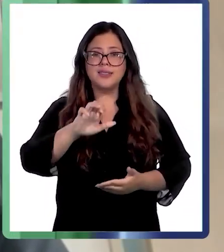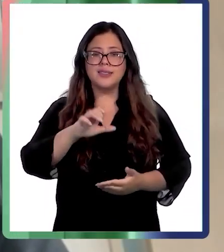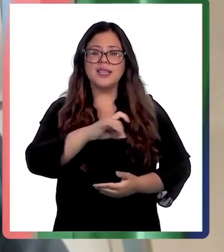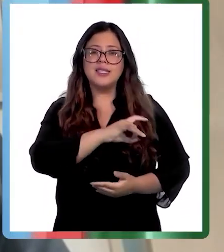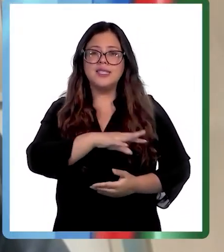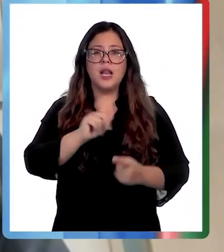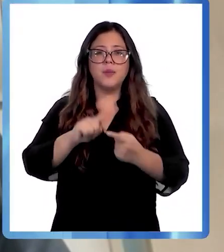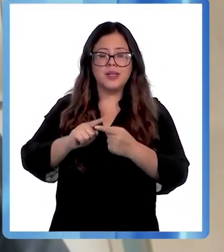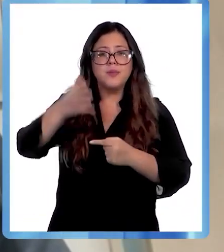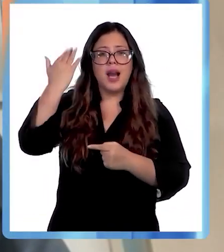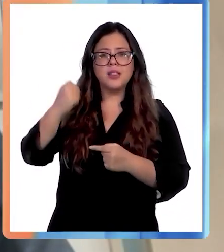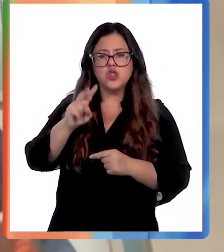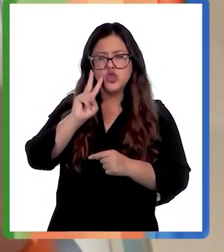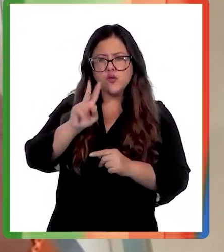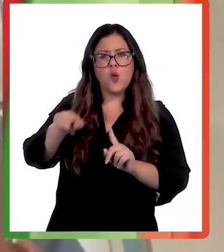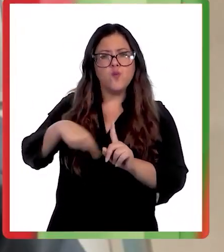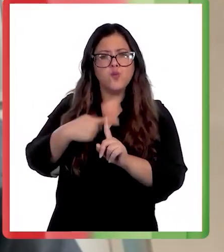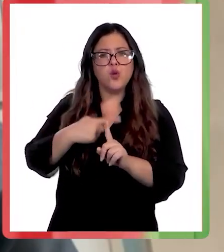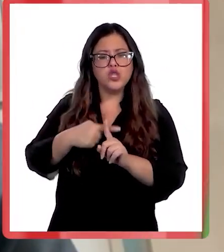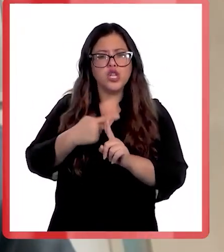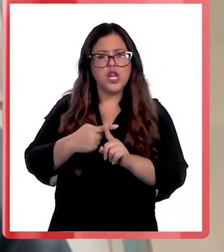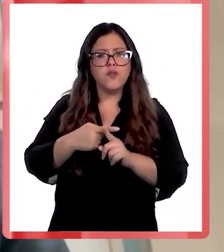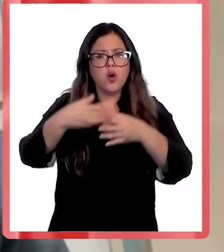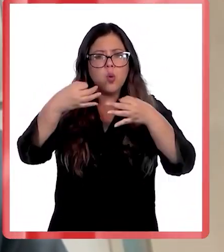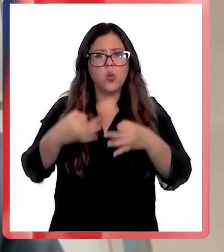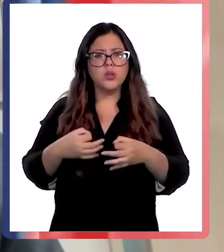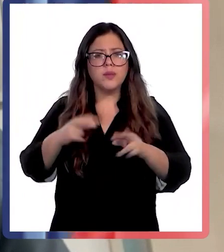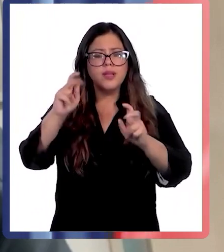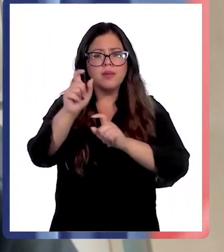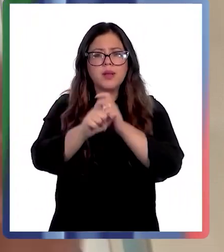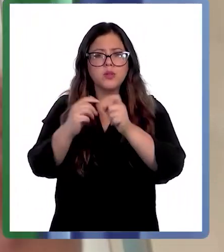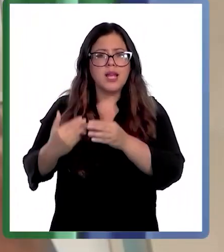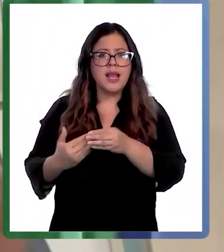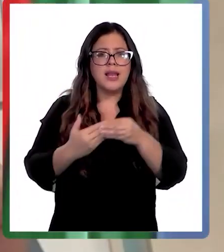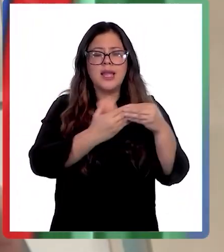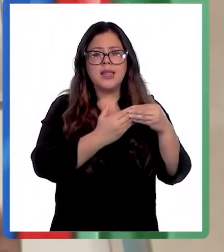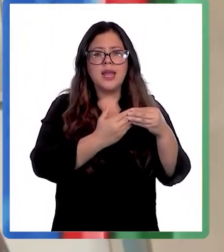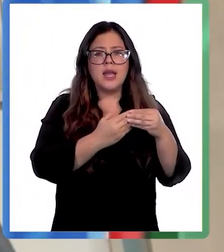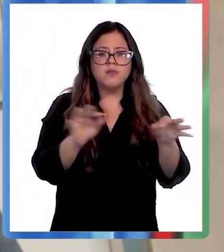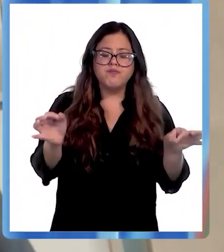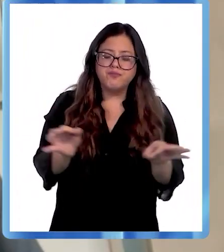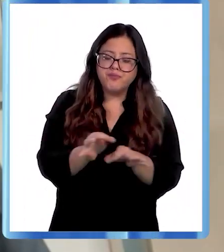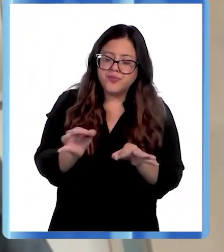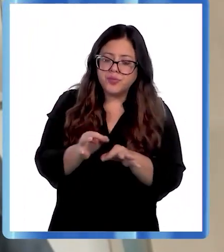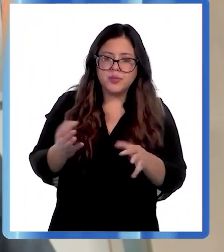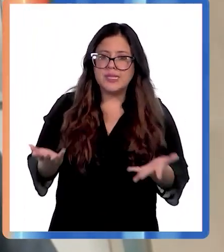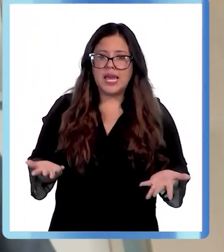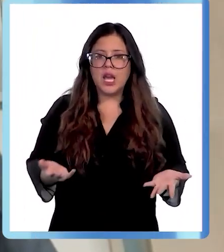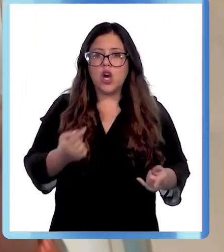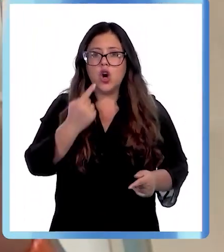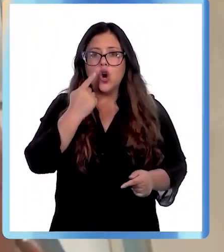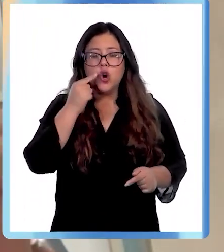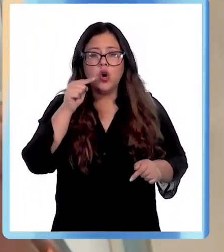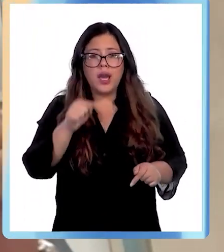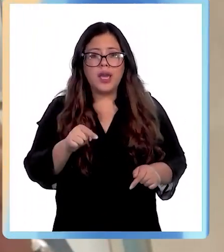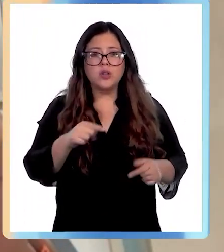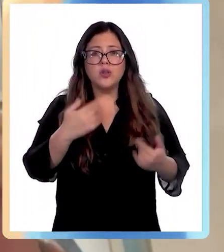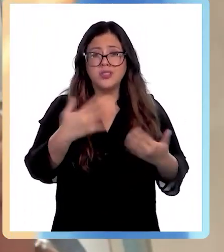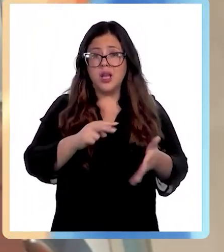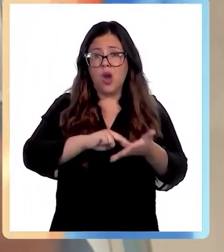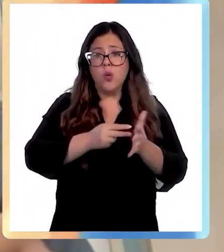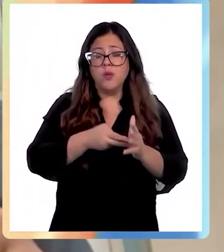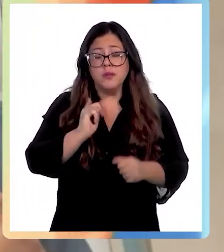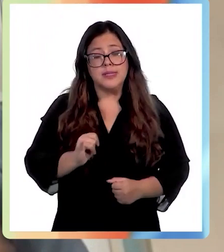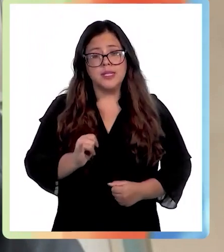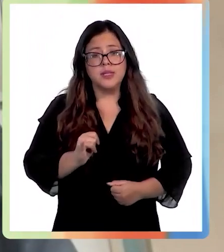yo veo un tema positivo. Dentro de Latinoamérica somos líderes en cuanto a que entendemos esto ya